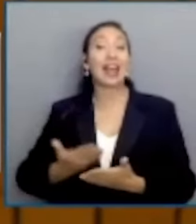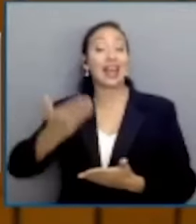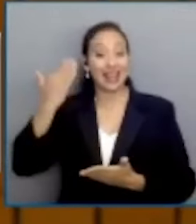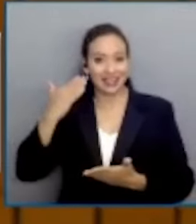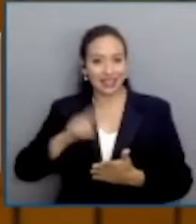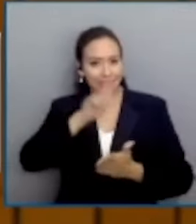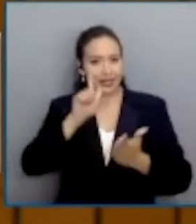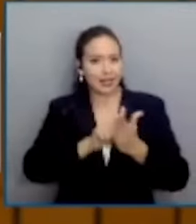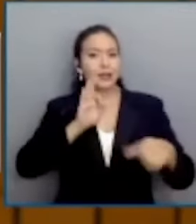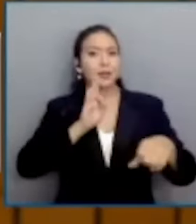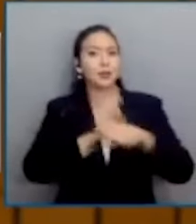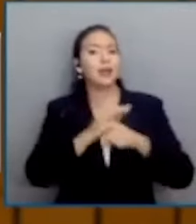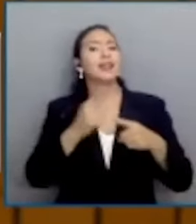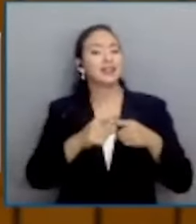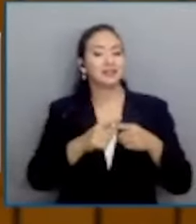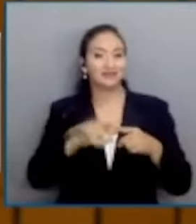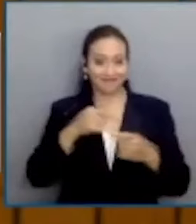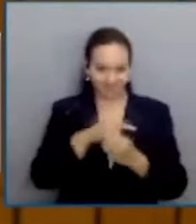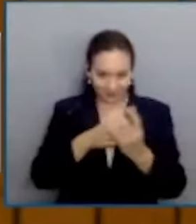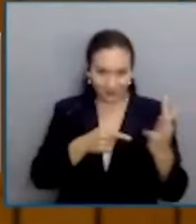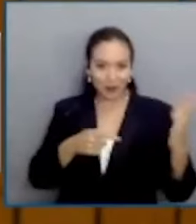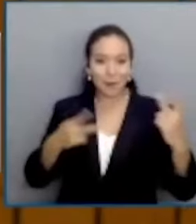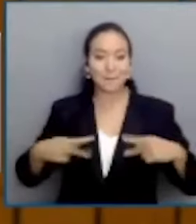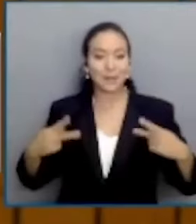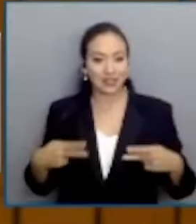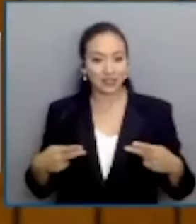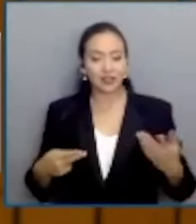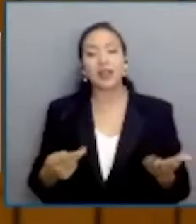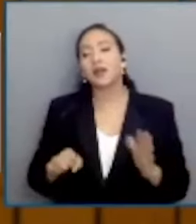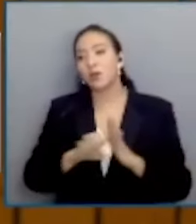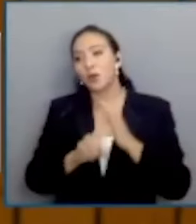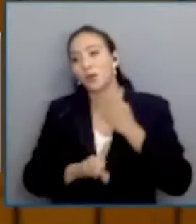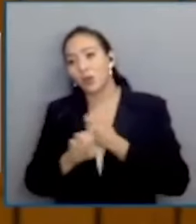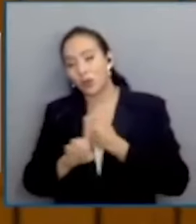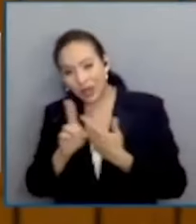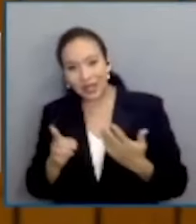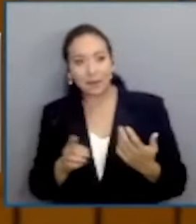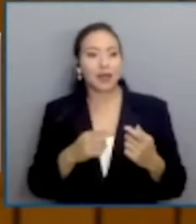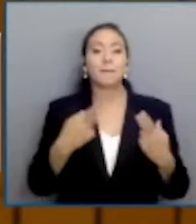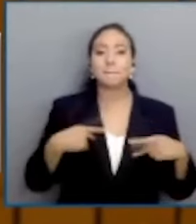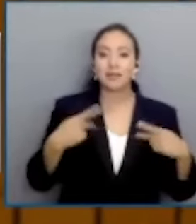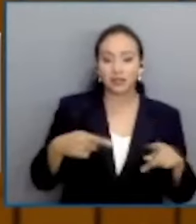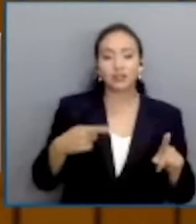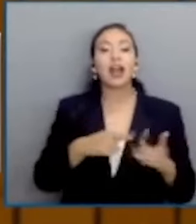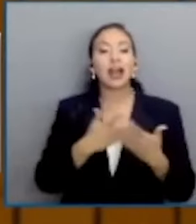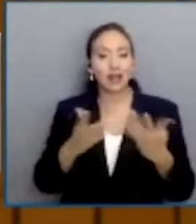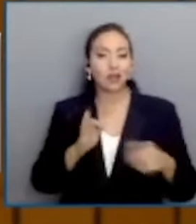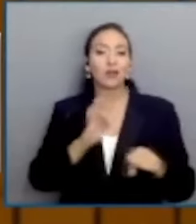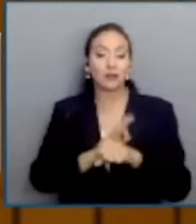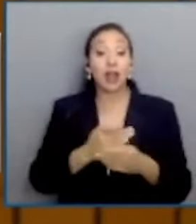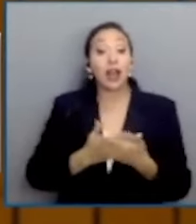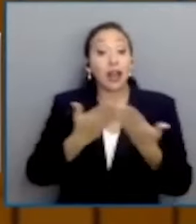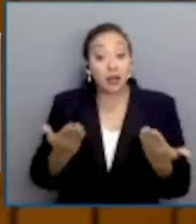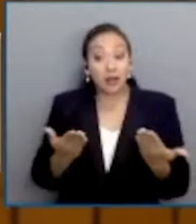visión utilitaria, donde se exige que se pruebe una afectación a una persona para que se pueda proteger la naturaleza, a una